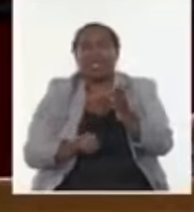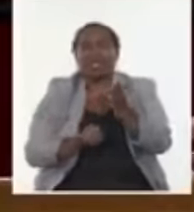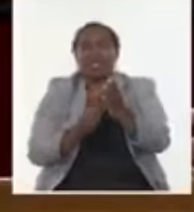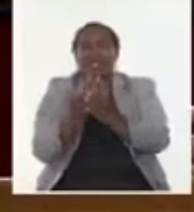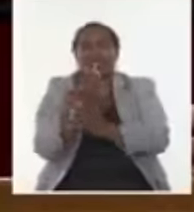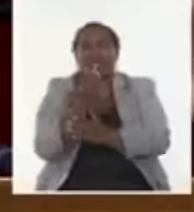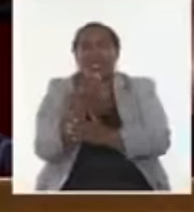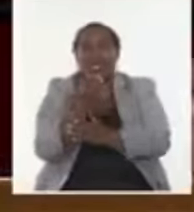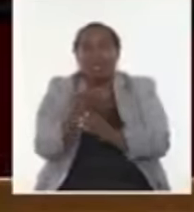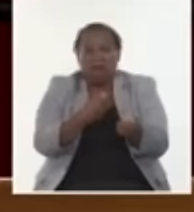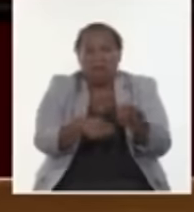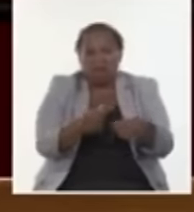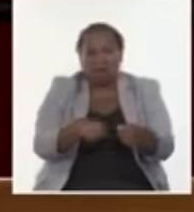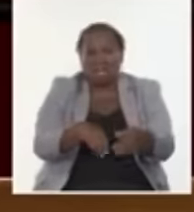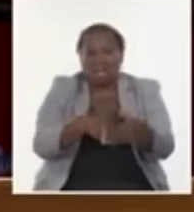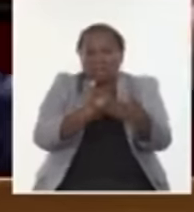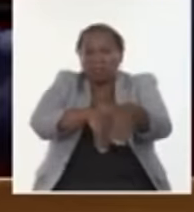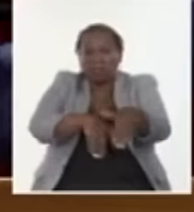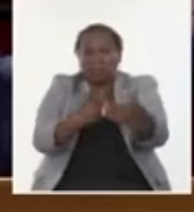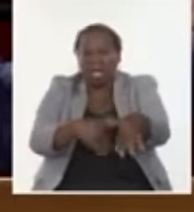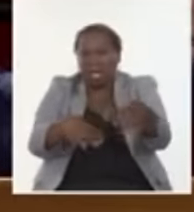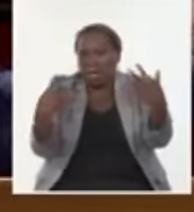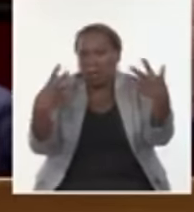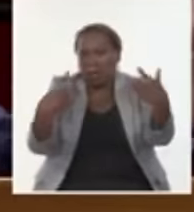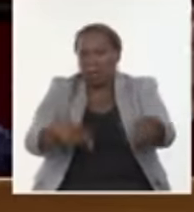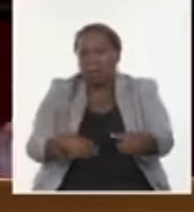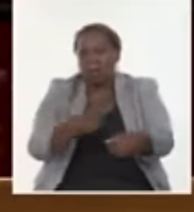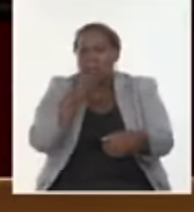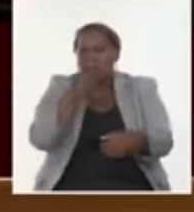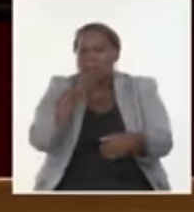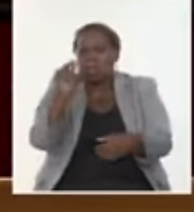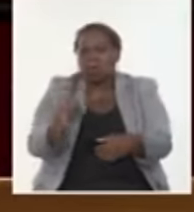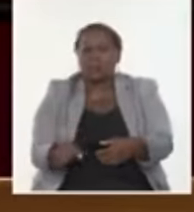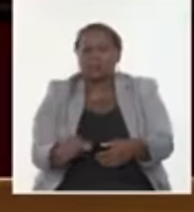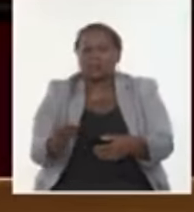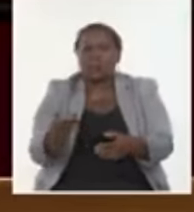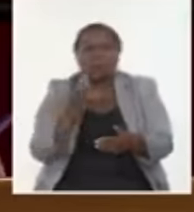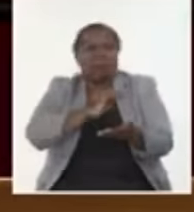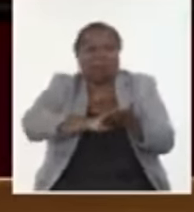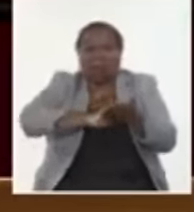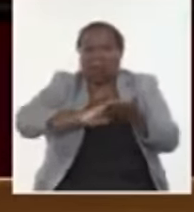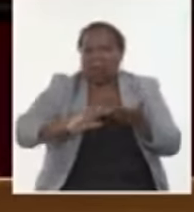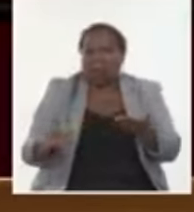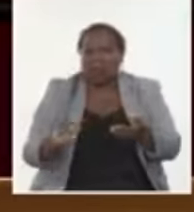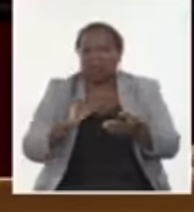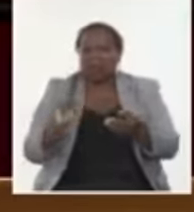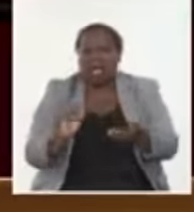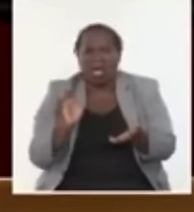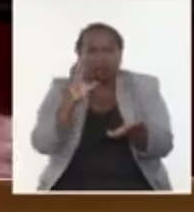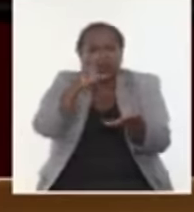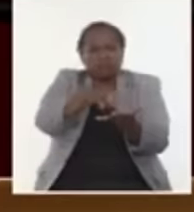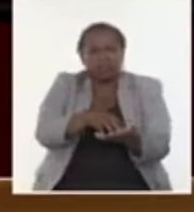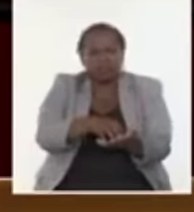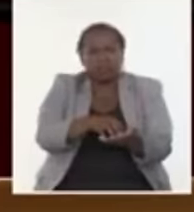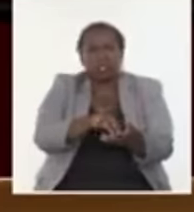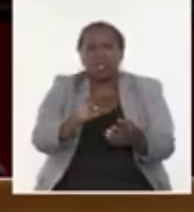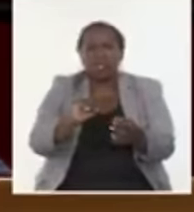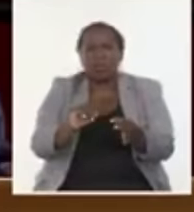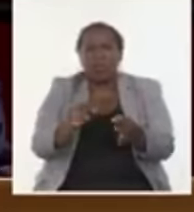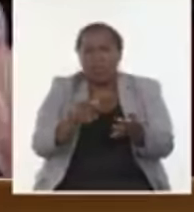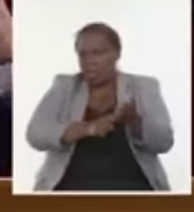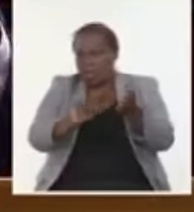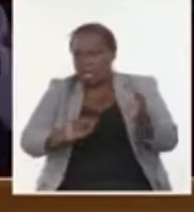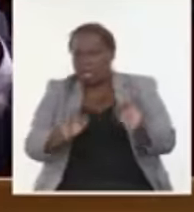puntos de venta en la carretera, lo que yo le decía ahorita. Cualquiera monta un kiosco en la carretera sin pedir permiso, mete una tendería eléctrica, vende, no pagan